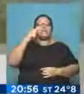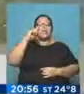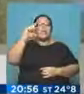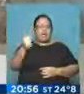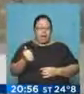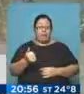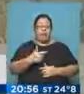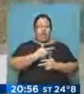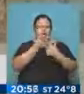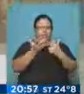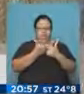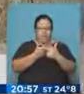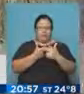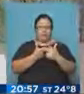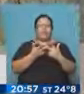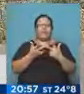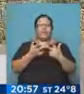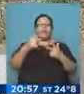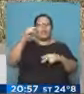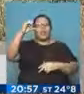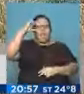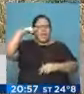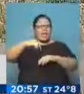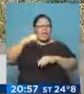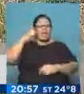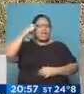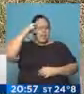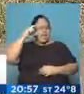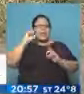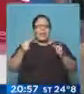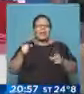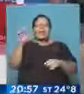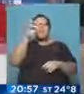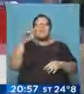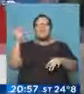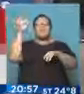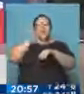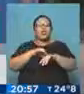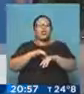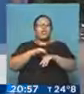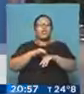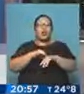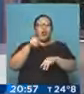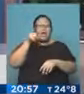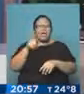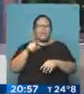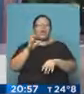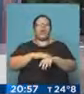3 virus están transmitidos por el mismo vector, el mismo mosquito, que es el famoso Aedes aegypti. Así que tenemos que hacer